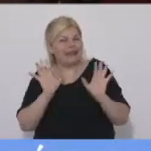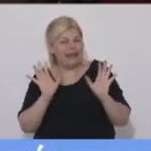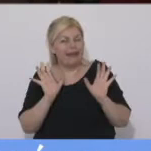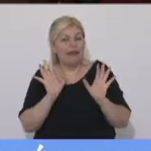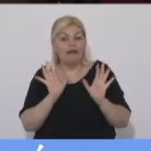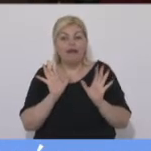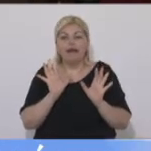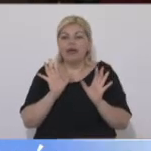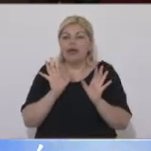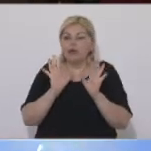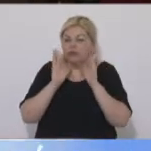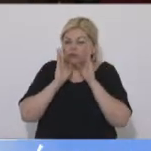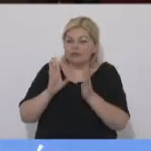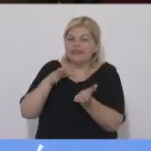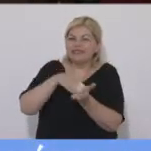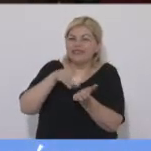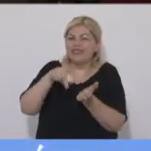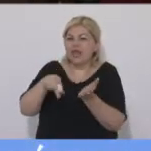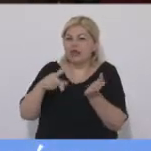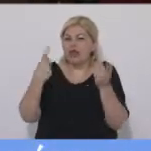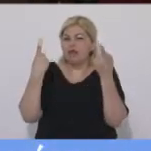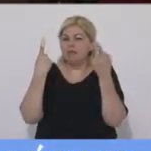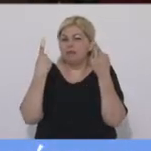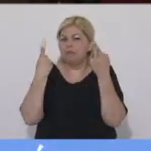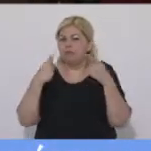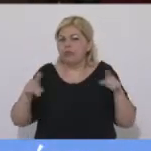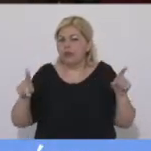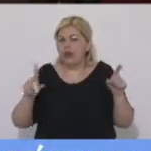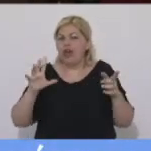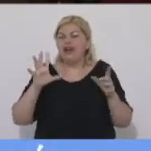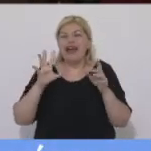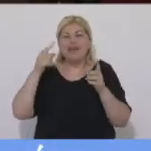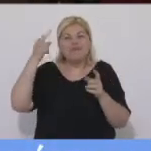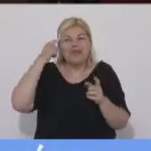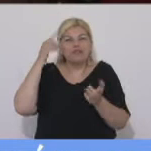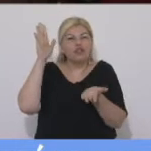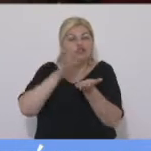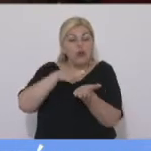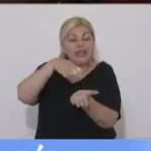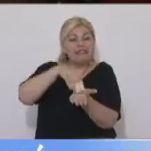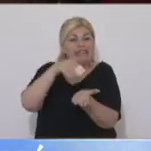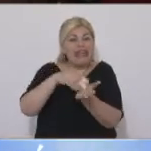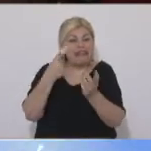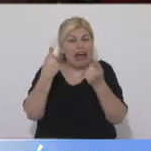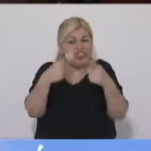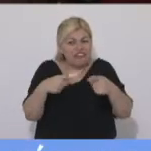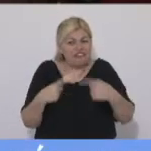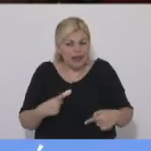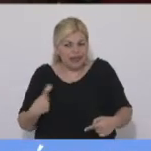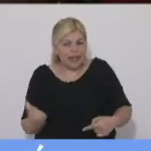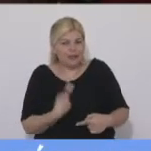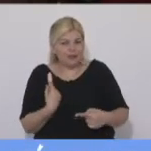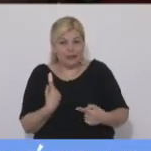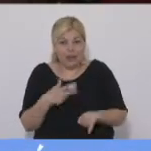la tierra es absolutamente opuesta a la nuestra si para nosotros es un bien de transición la tierra